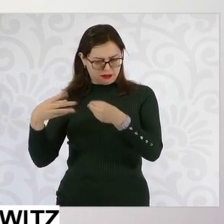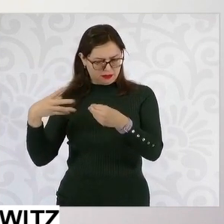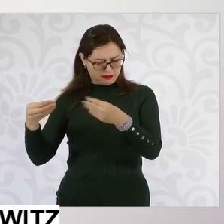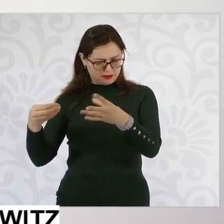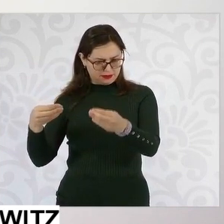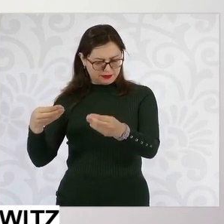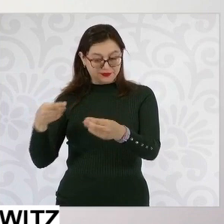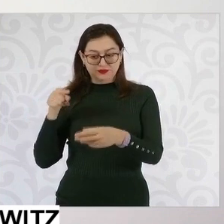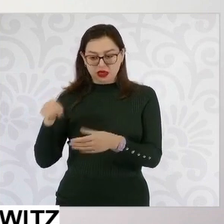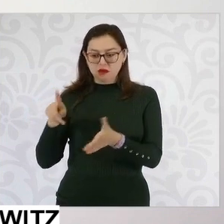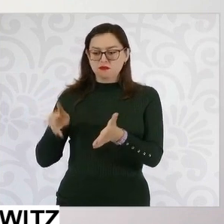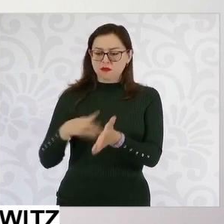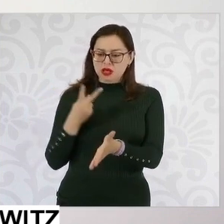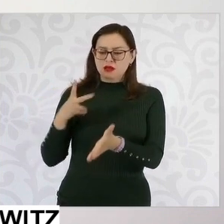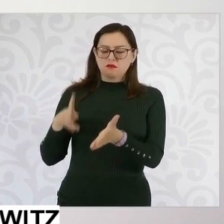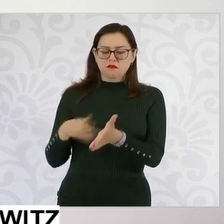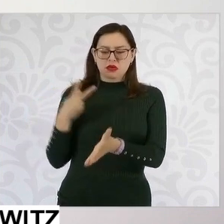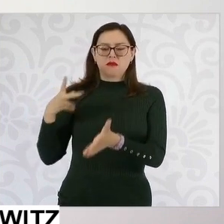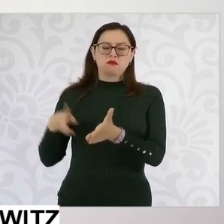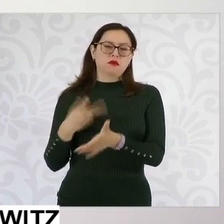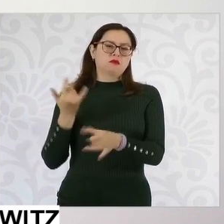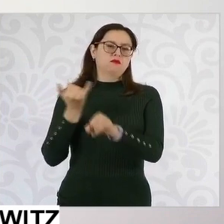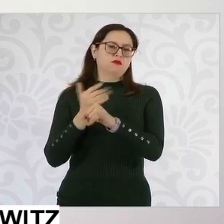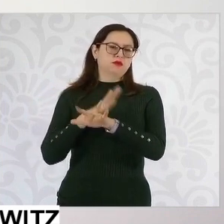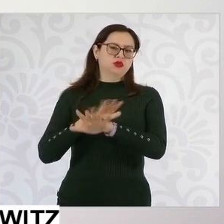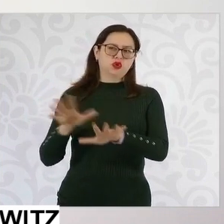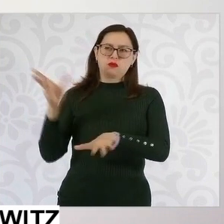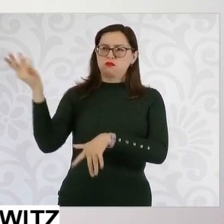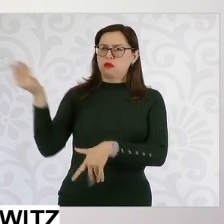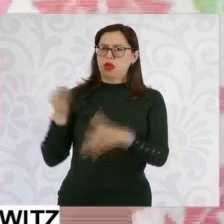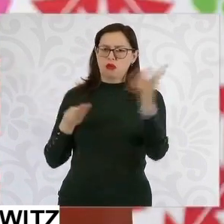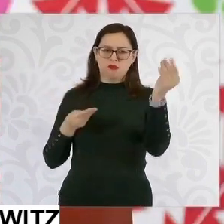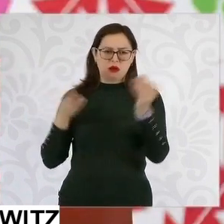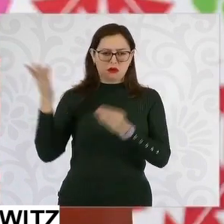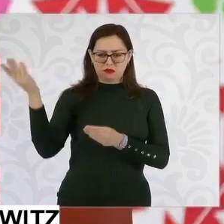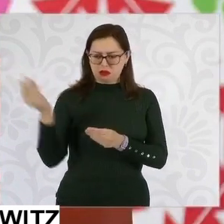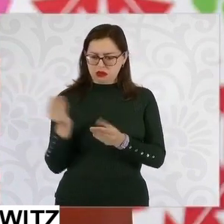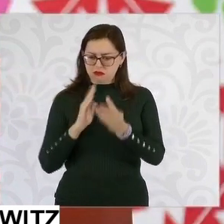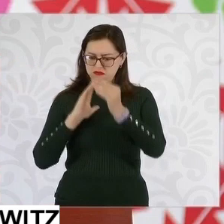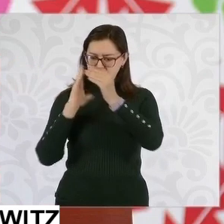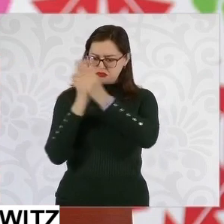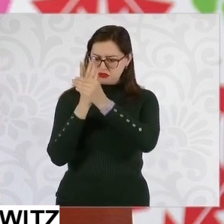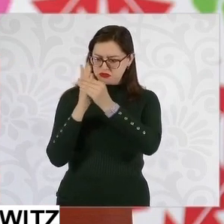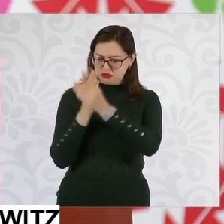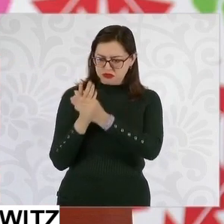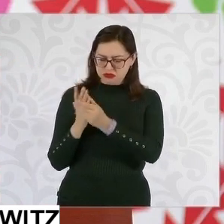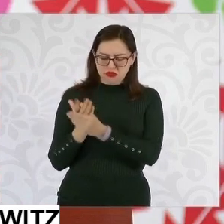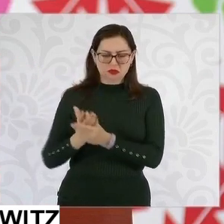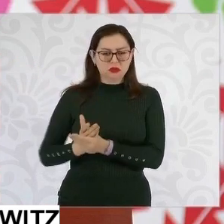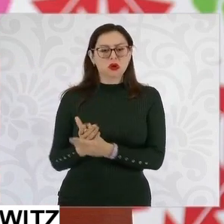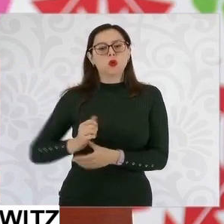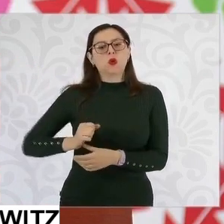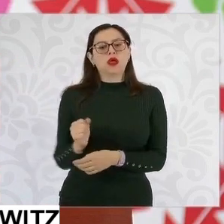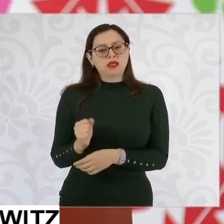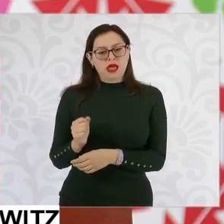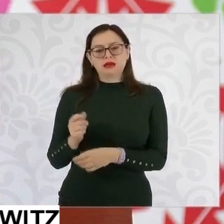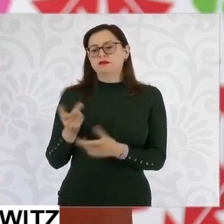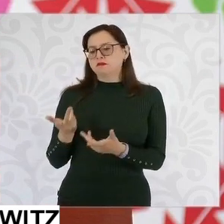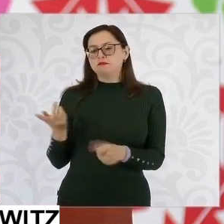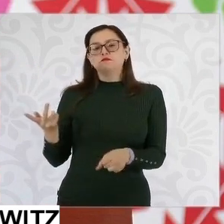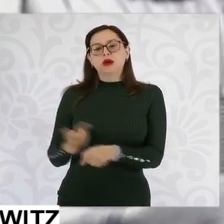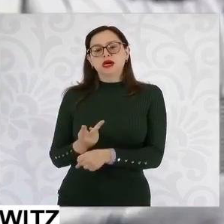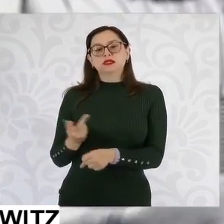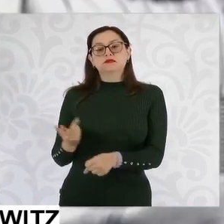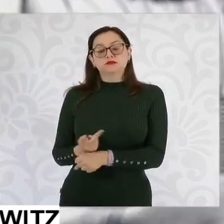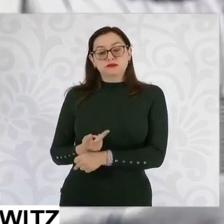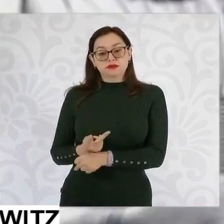reportes de casos infecciosos del país. Existen bases de datos de lo que va sucediendo.